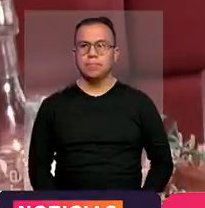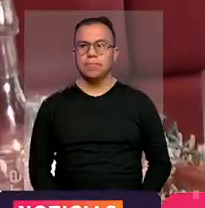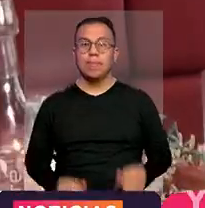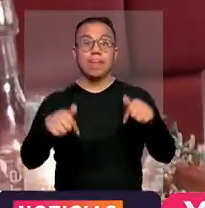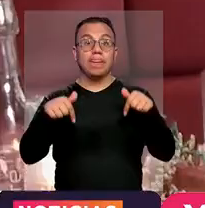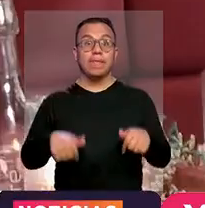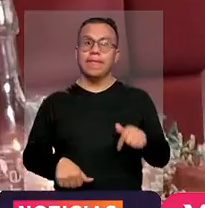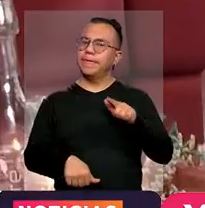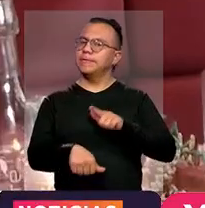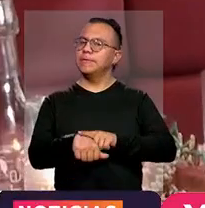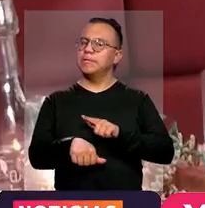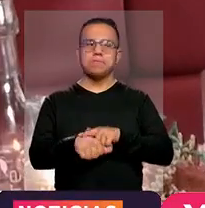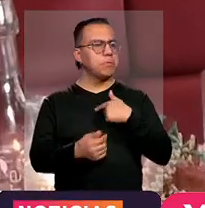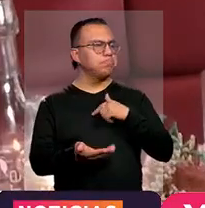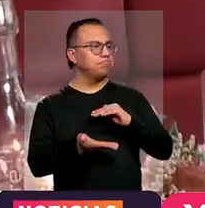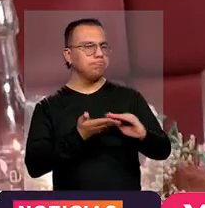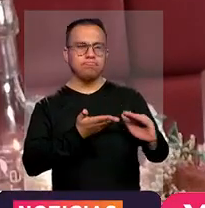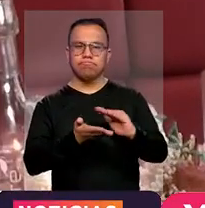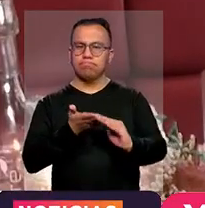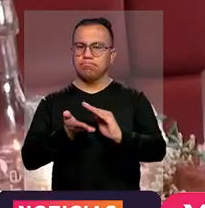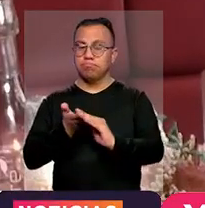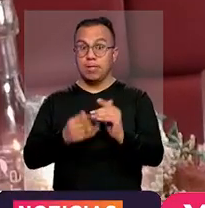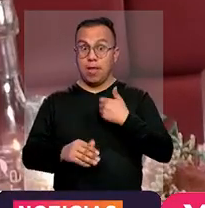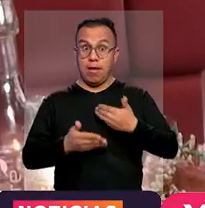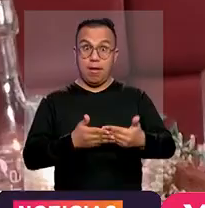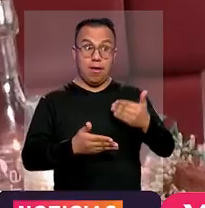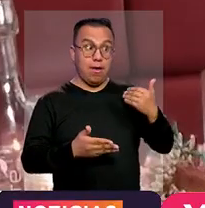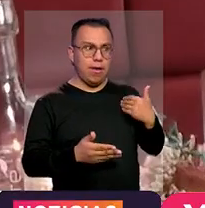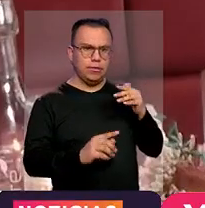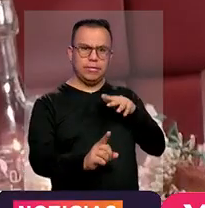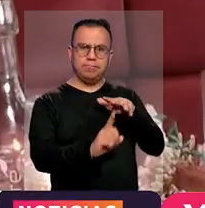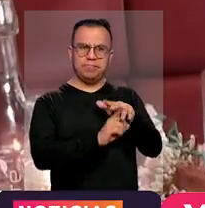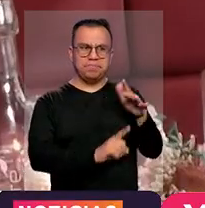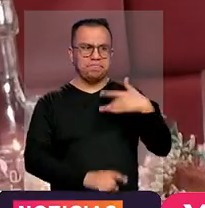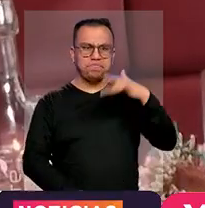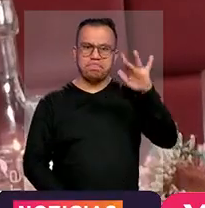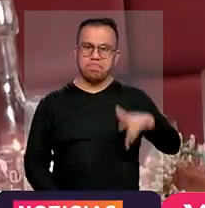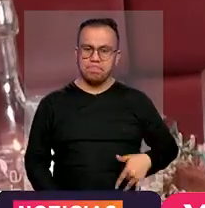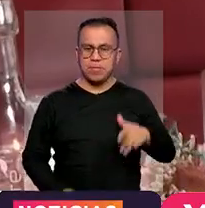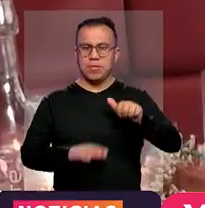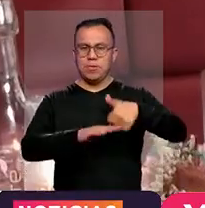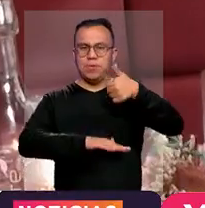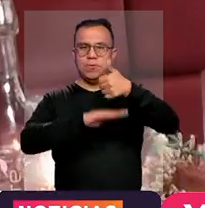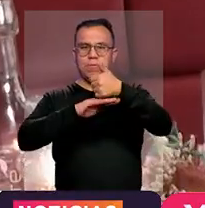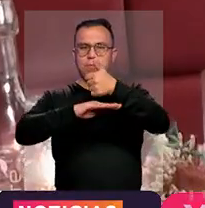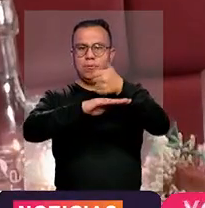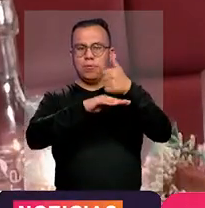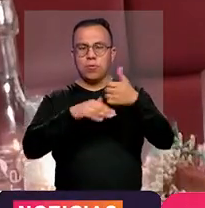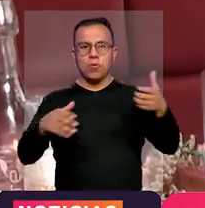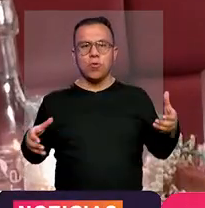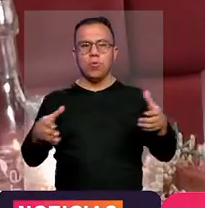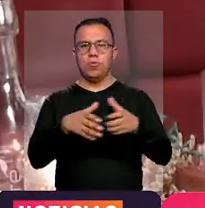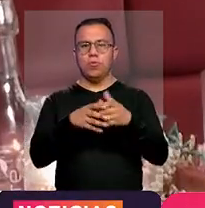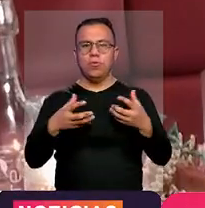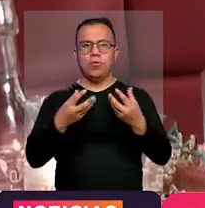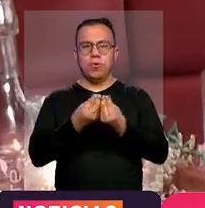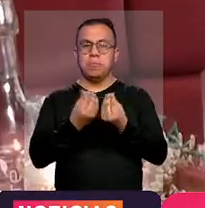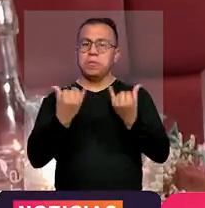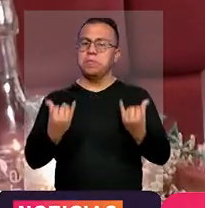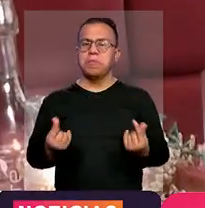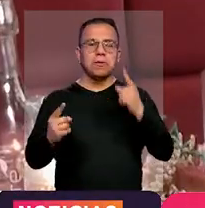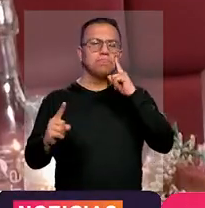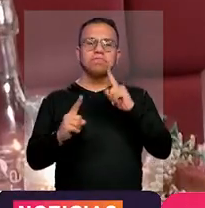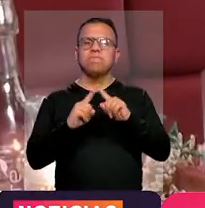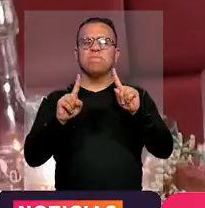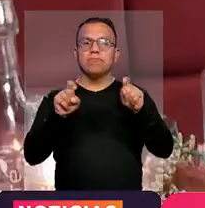es el momento, yo pido disculpas a quien en ese momento pude ofender entre dirigentes y cuerpos técnicos, pero mi